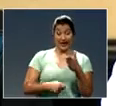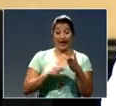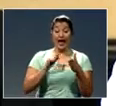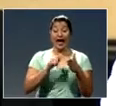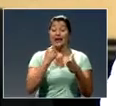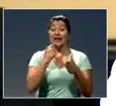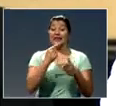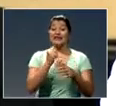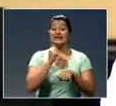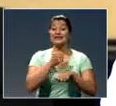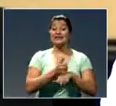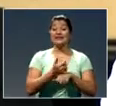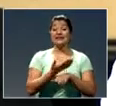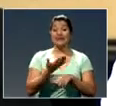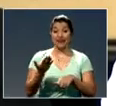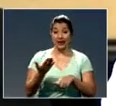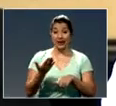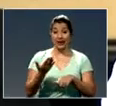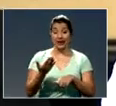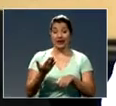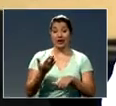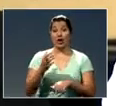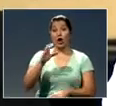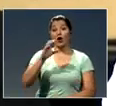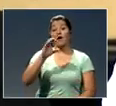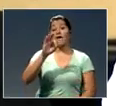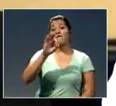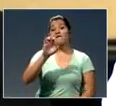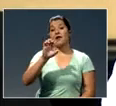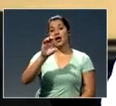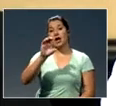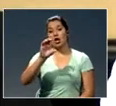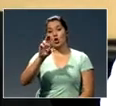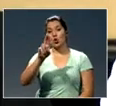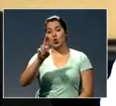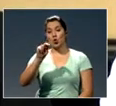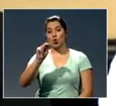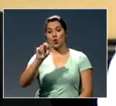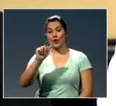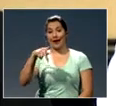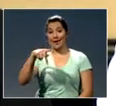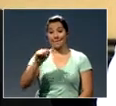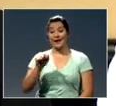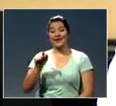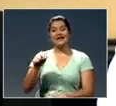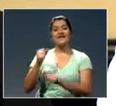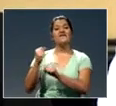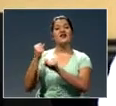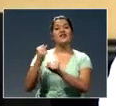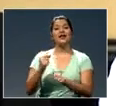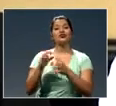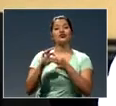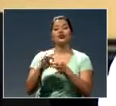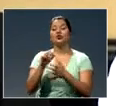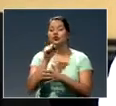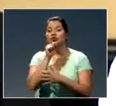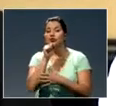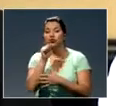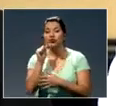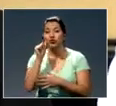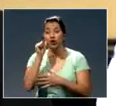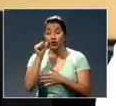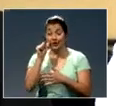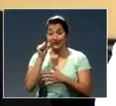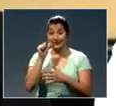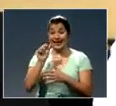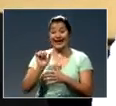estipulado que FECUNAPA, que es la Federación de Hogares de Ancianos de todo el país, estaba exenta del pago de impuestos,